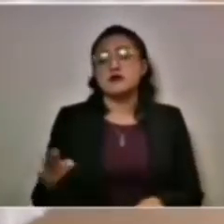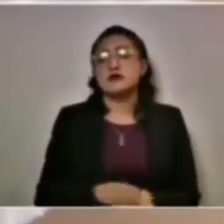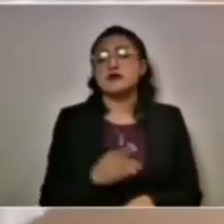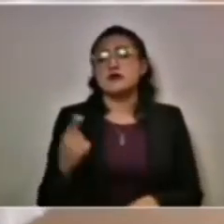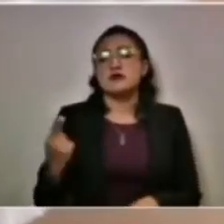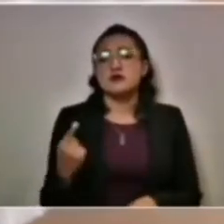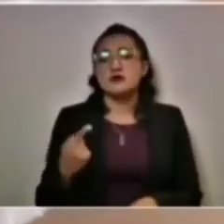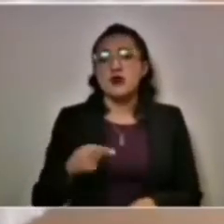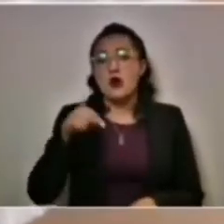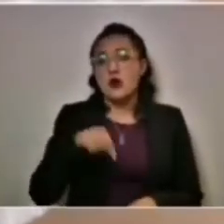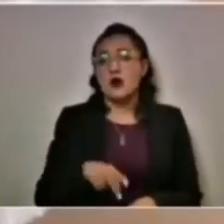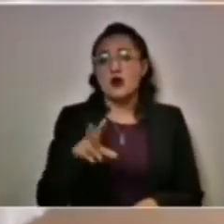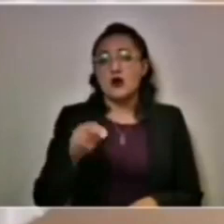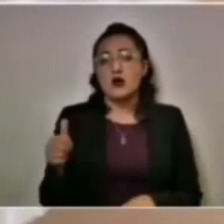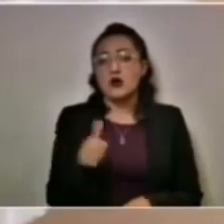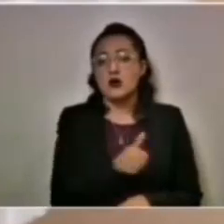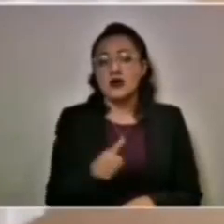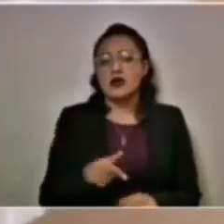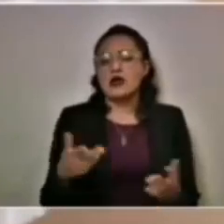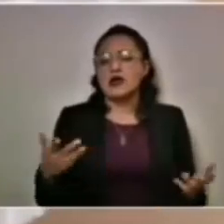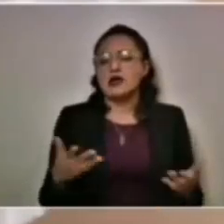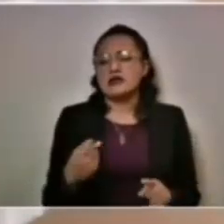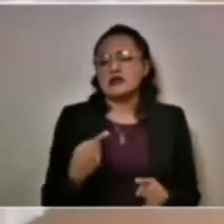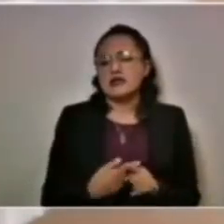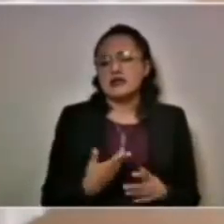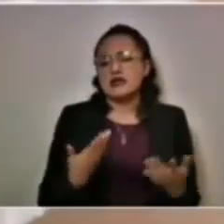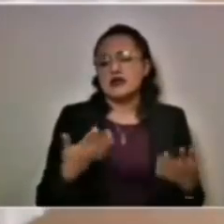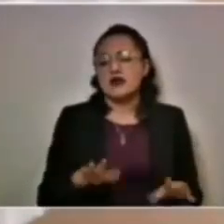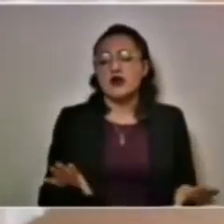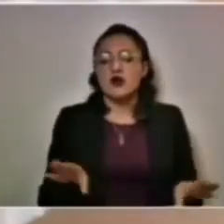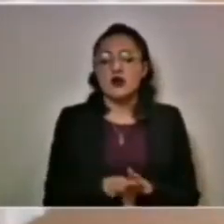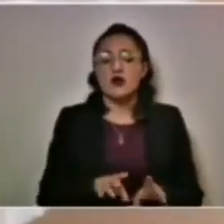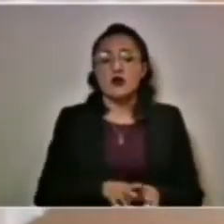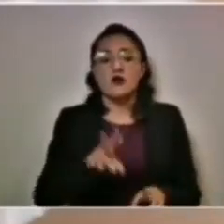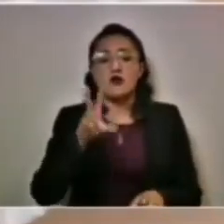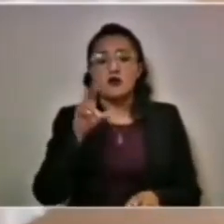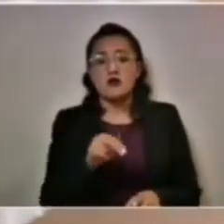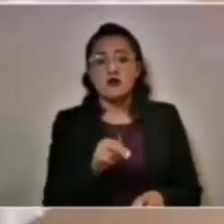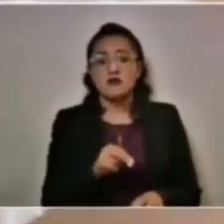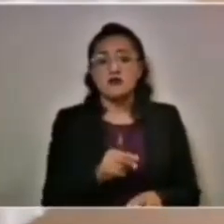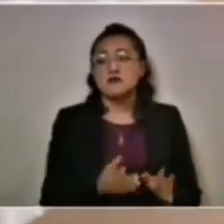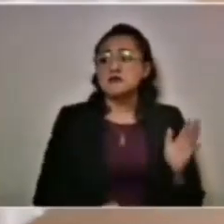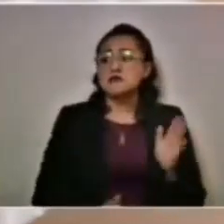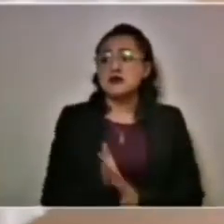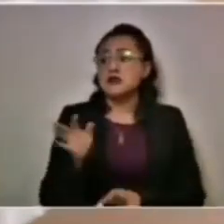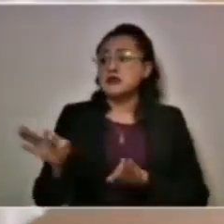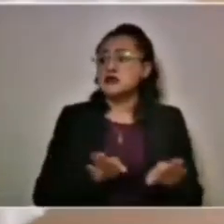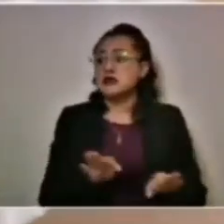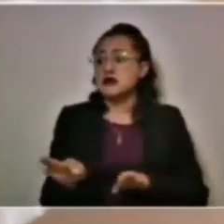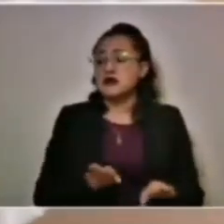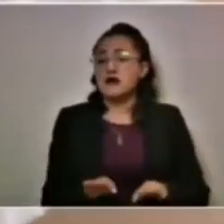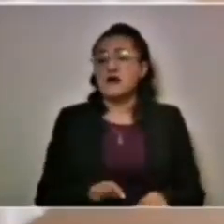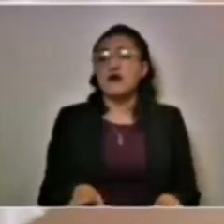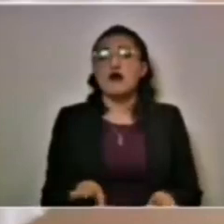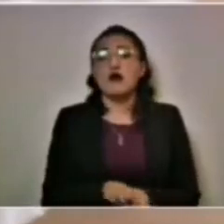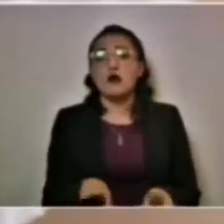porque el Hoy No Circula hace que quien no tiene manera de ir a su trabajo